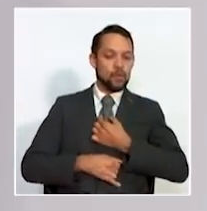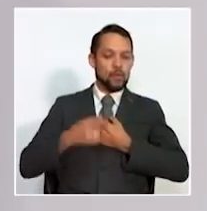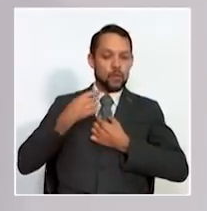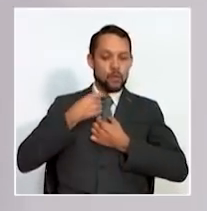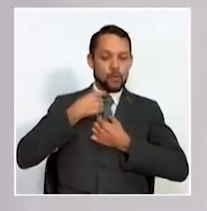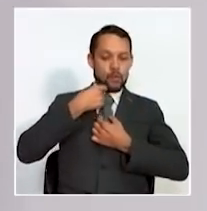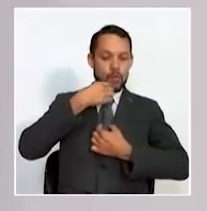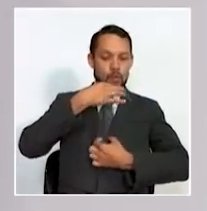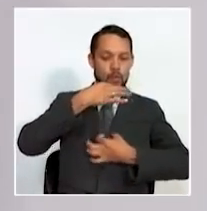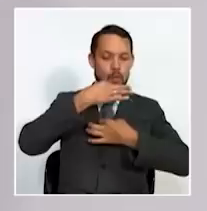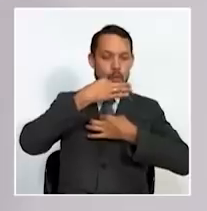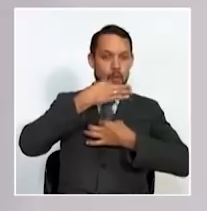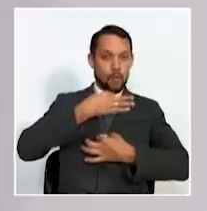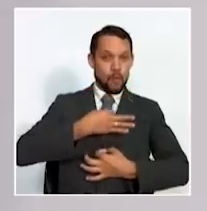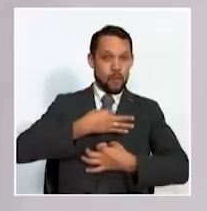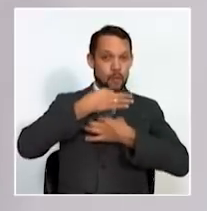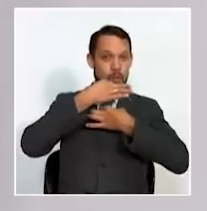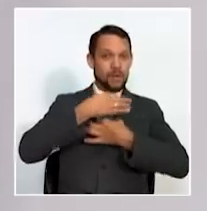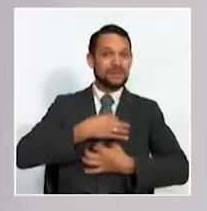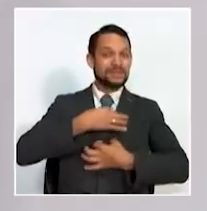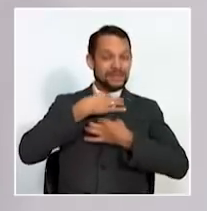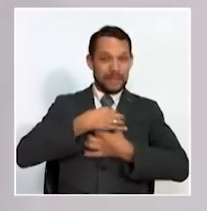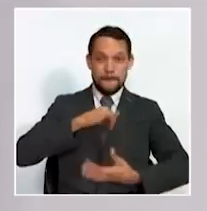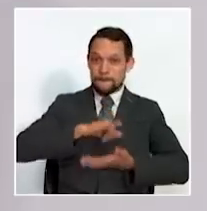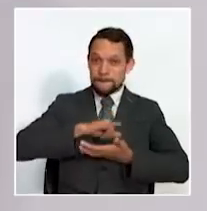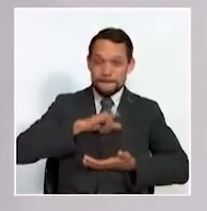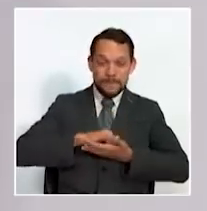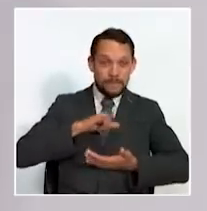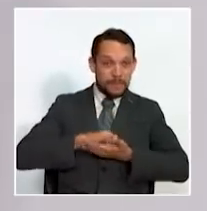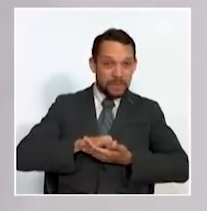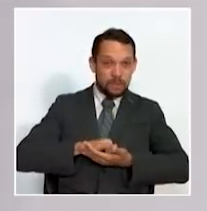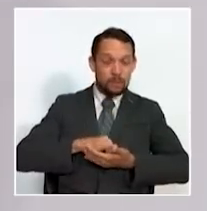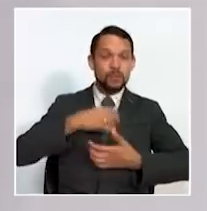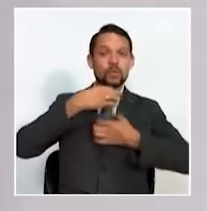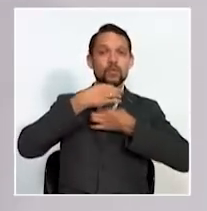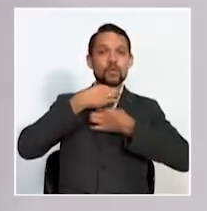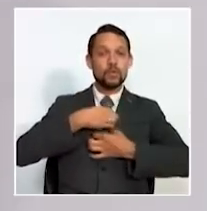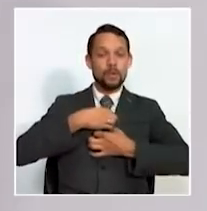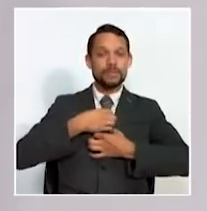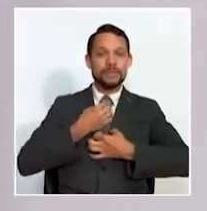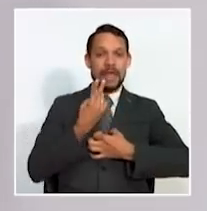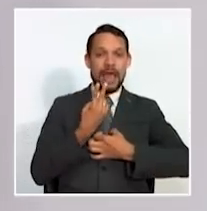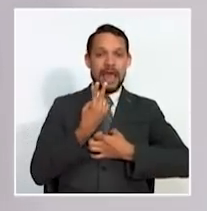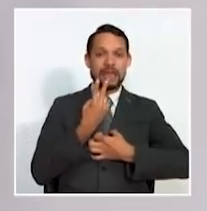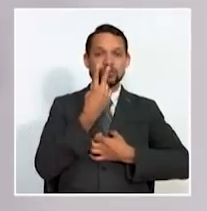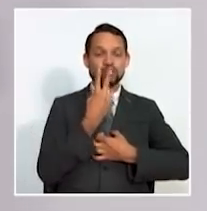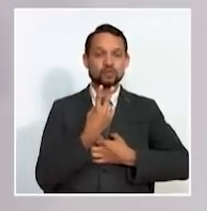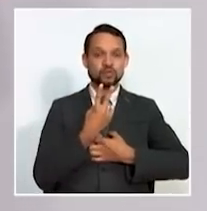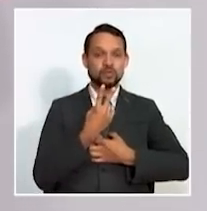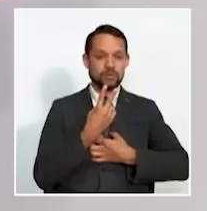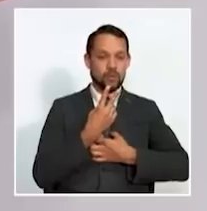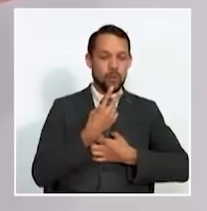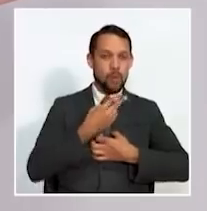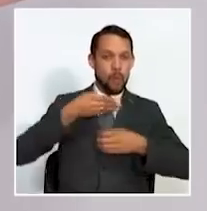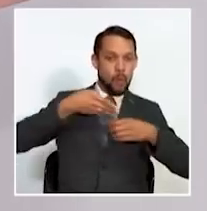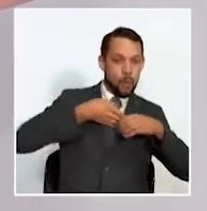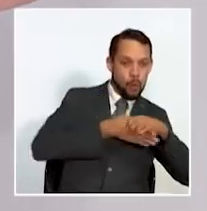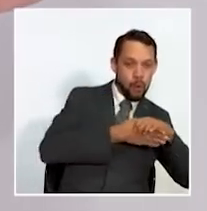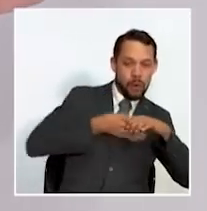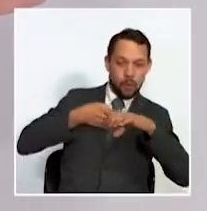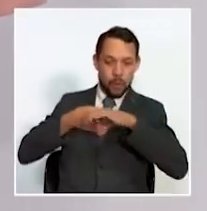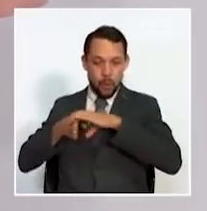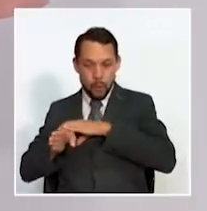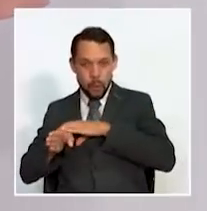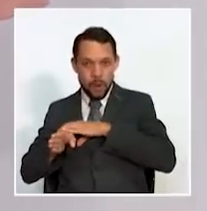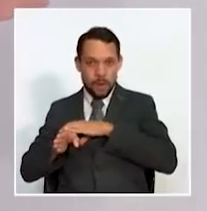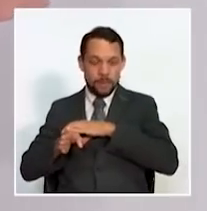laringe, esta parte donde se unen, donde hay una bifurcación de las dos, donde pasa el aire y